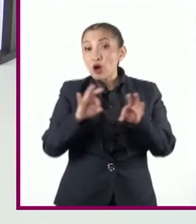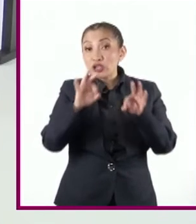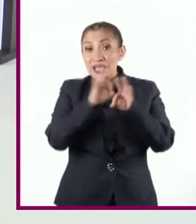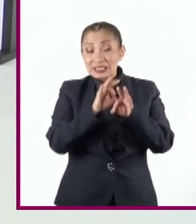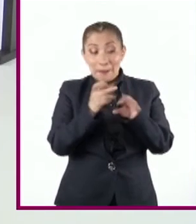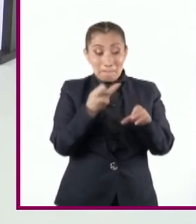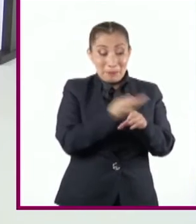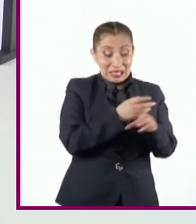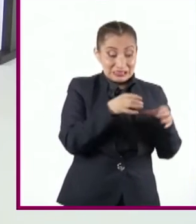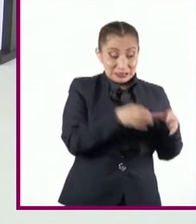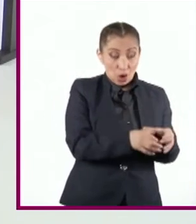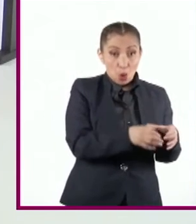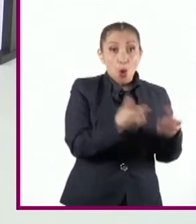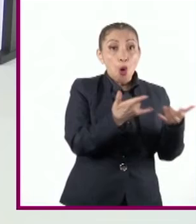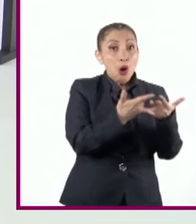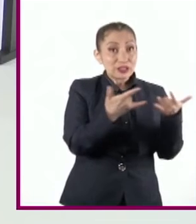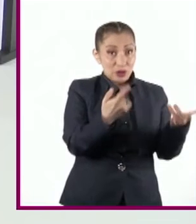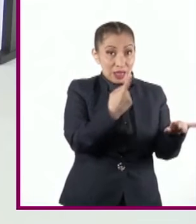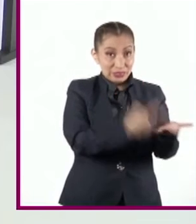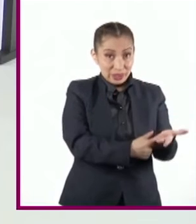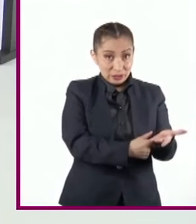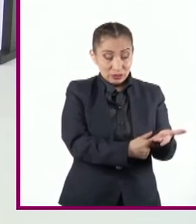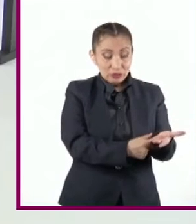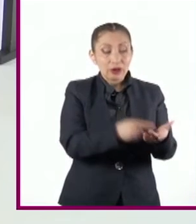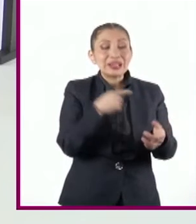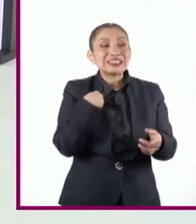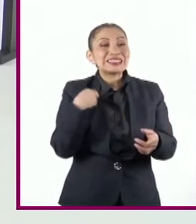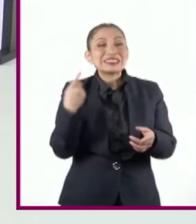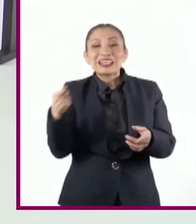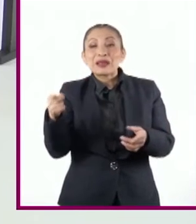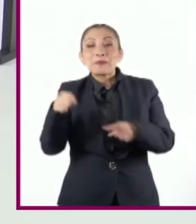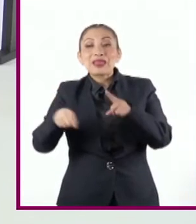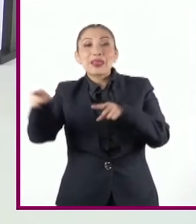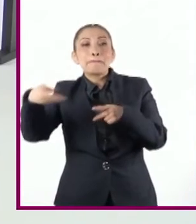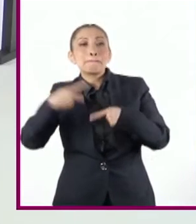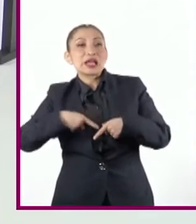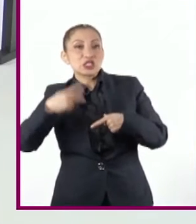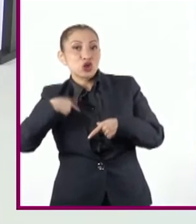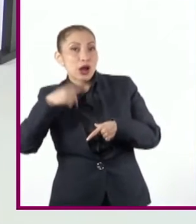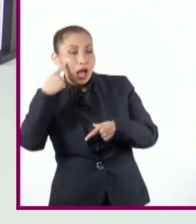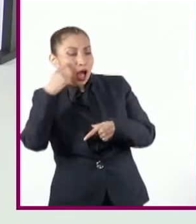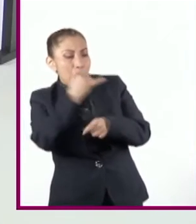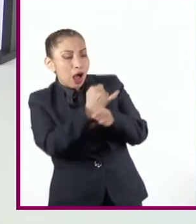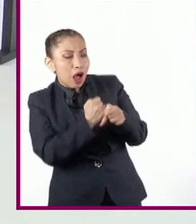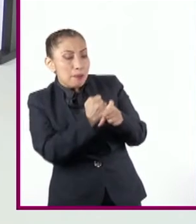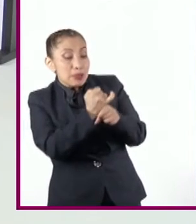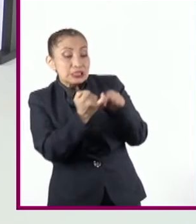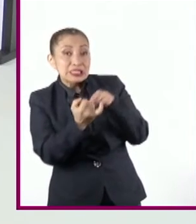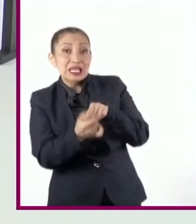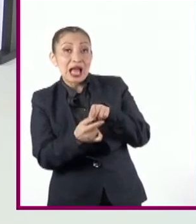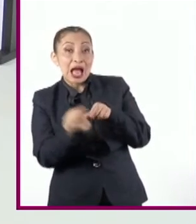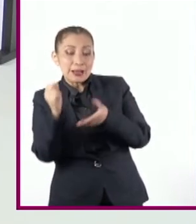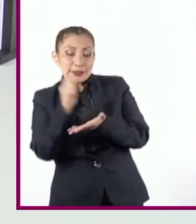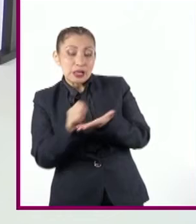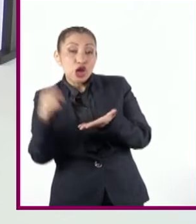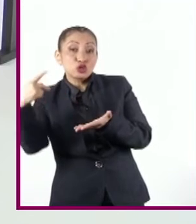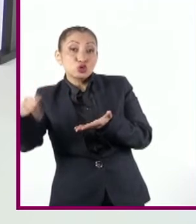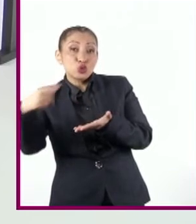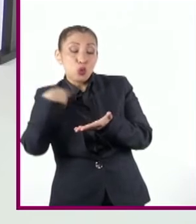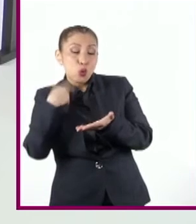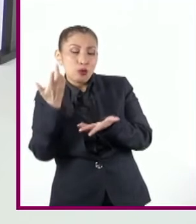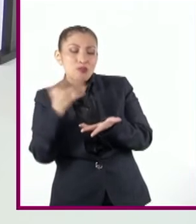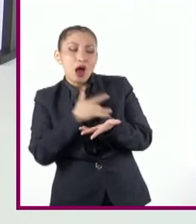un hecho o proceso histórico dependerá de lo que el historiador esté investigando y le dé sustento